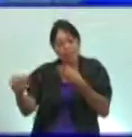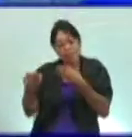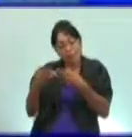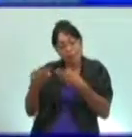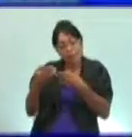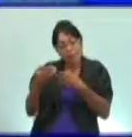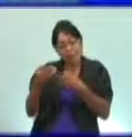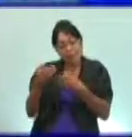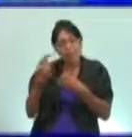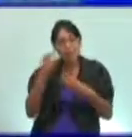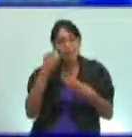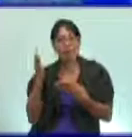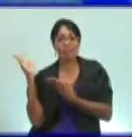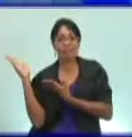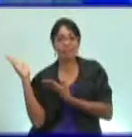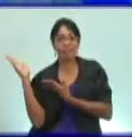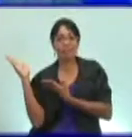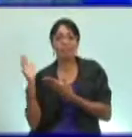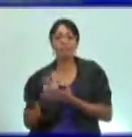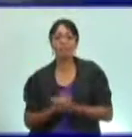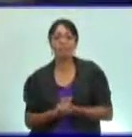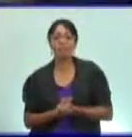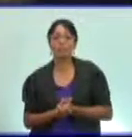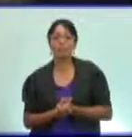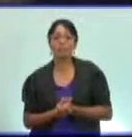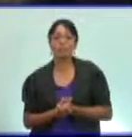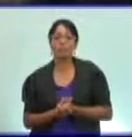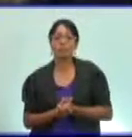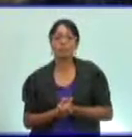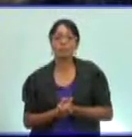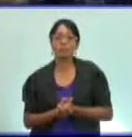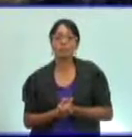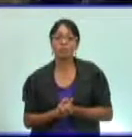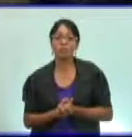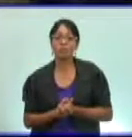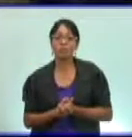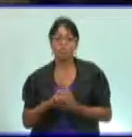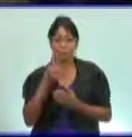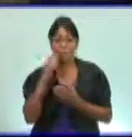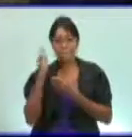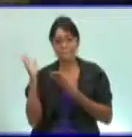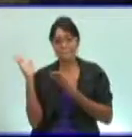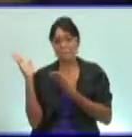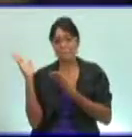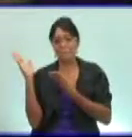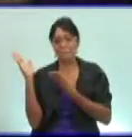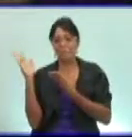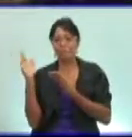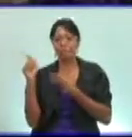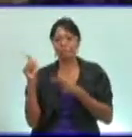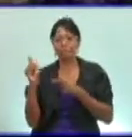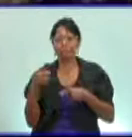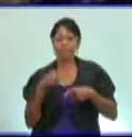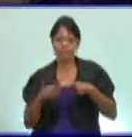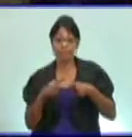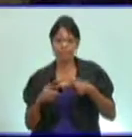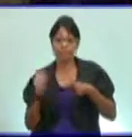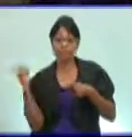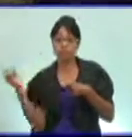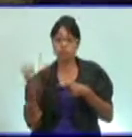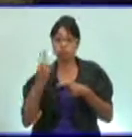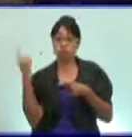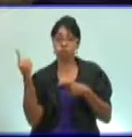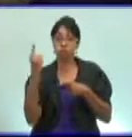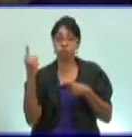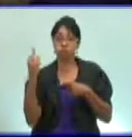puedan ver estos detalles más de cerca. Ya los estamos viendo ahí. Mírenlo en pantalla ahora. Bien, estos elementos de los ciclones, ustedes